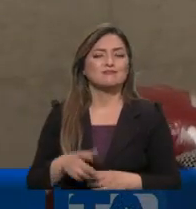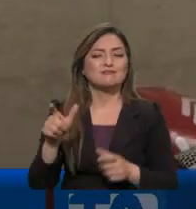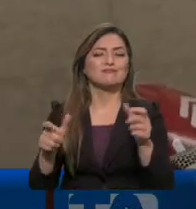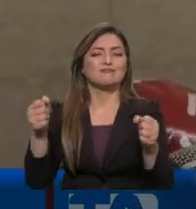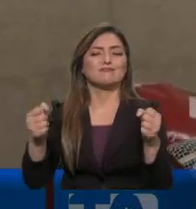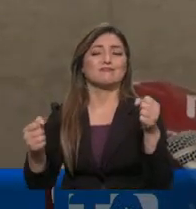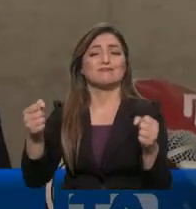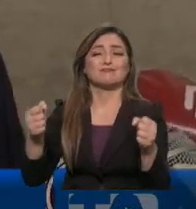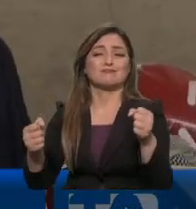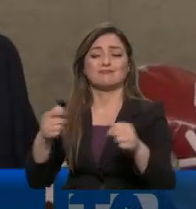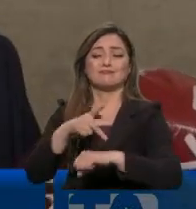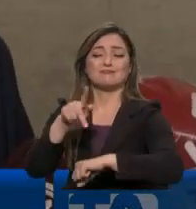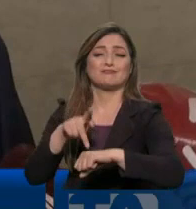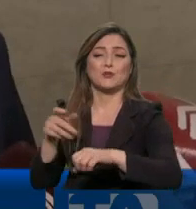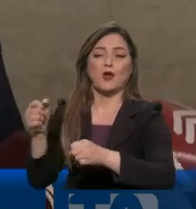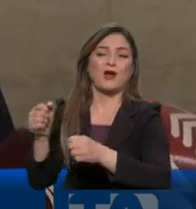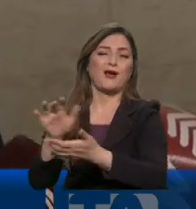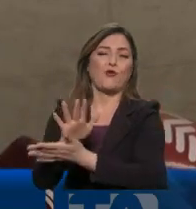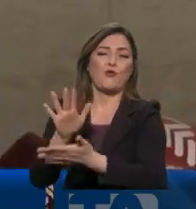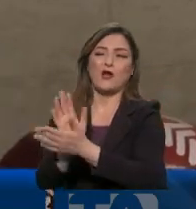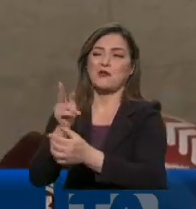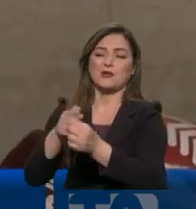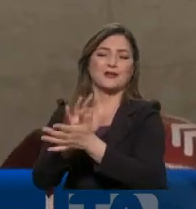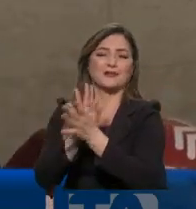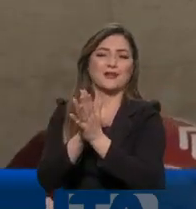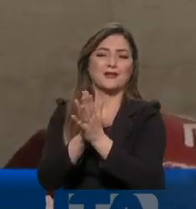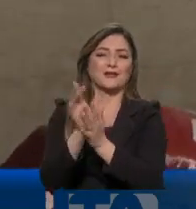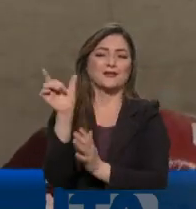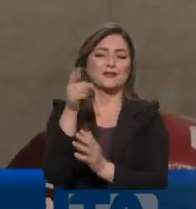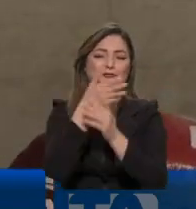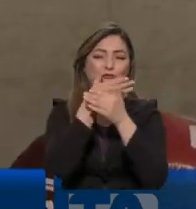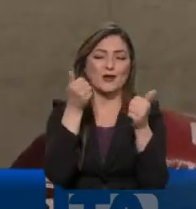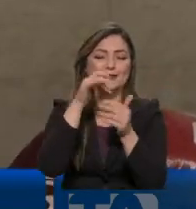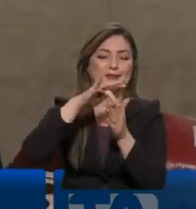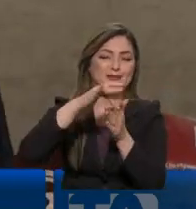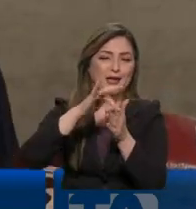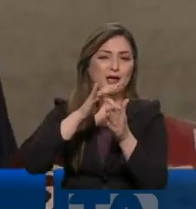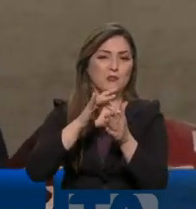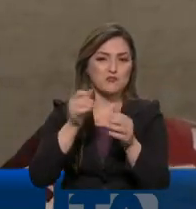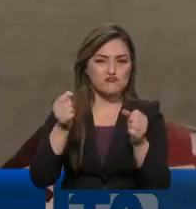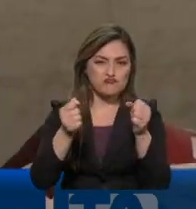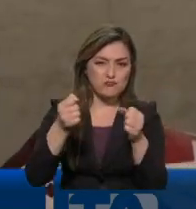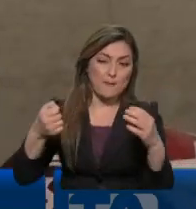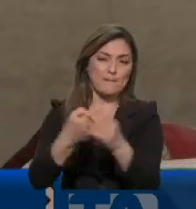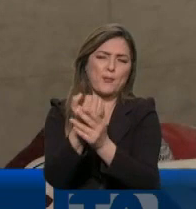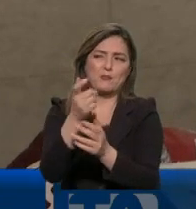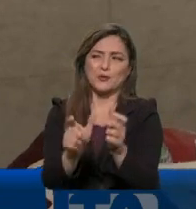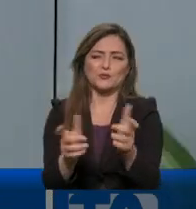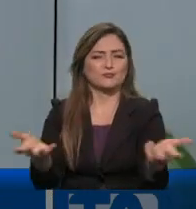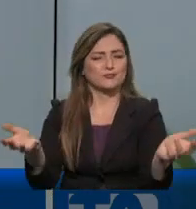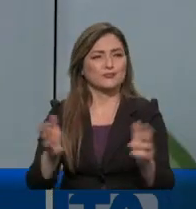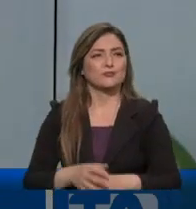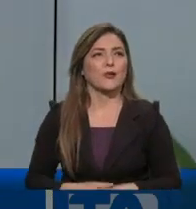señores conduzcan un vehículo con una licencia fraudulenta y el riesgo que representa para la